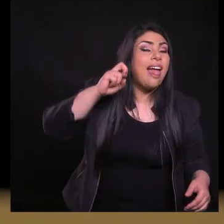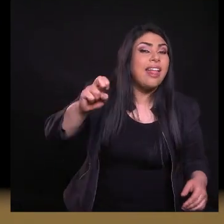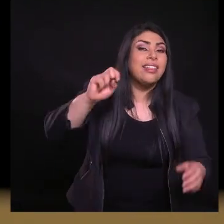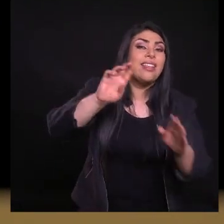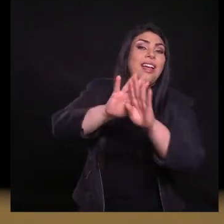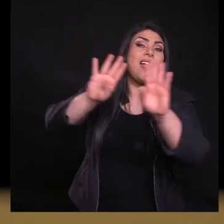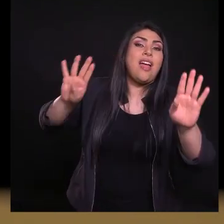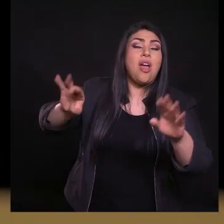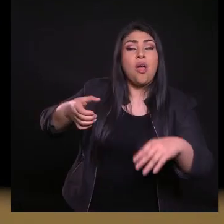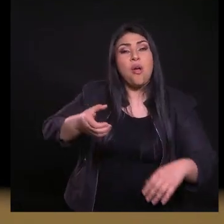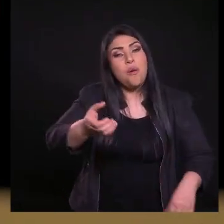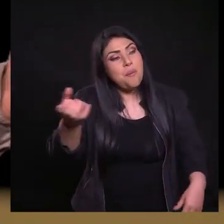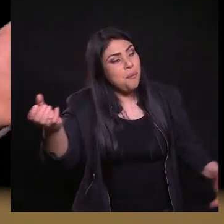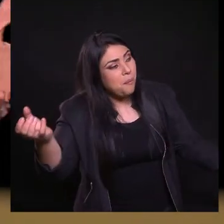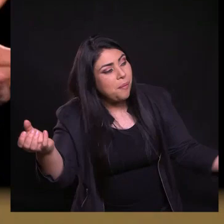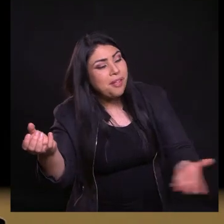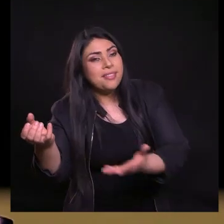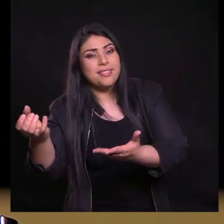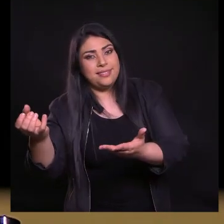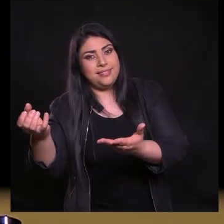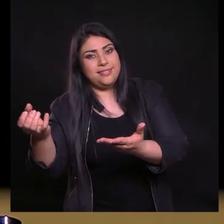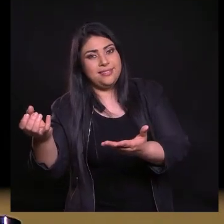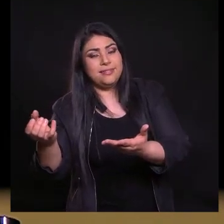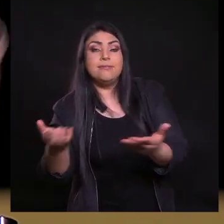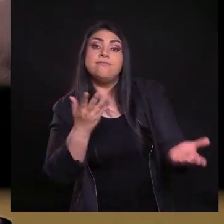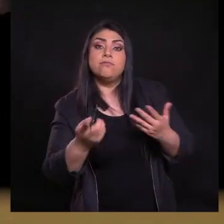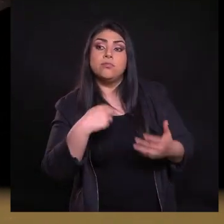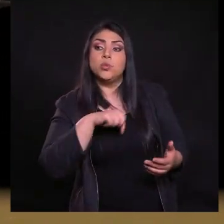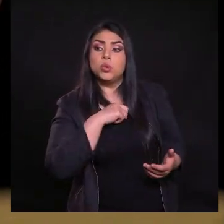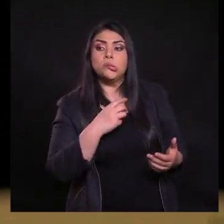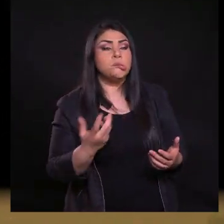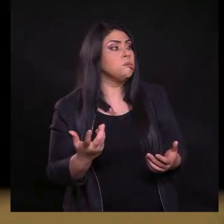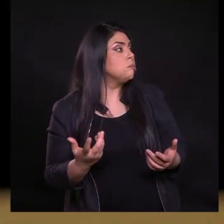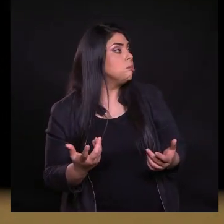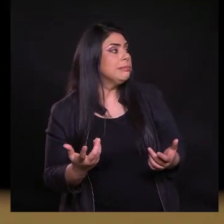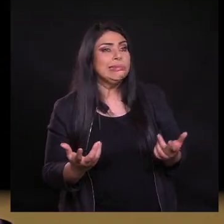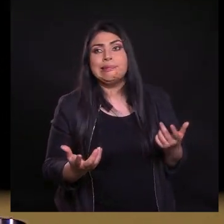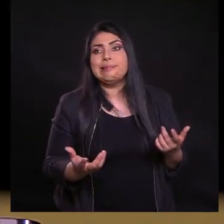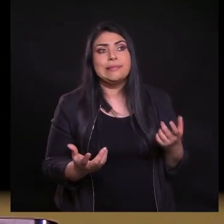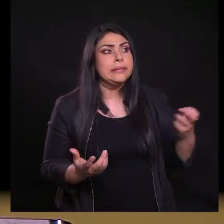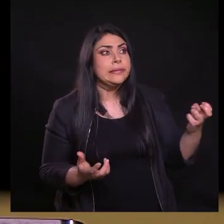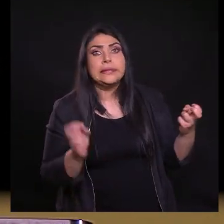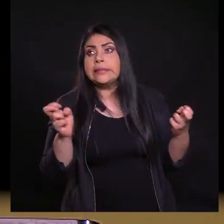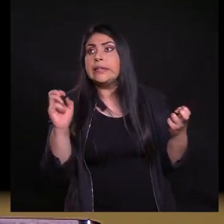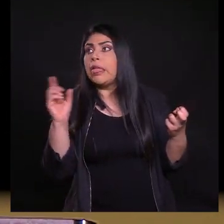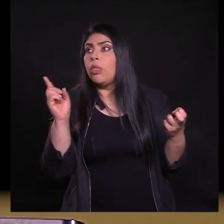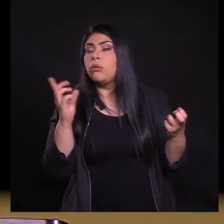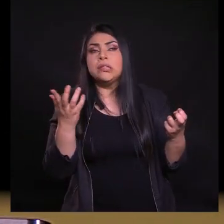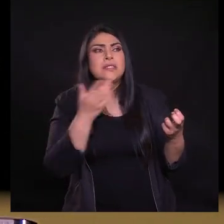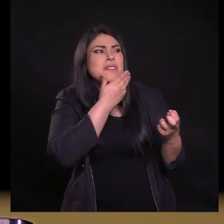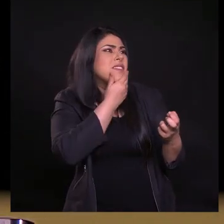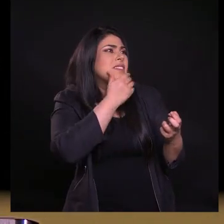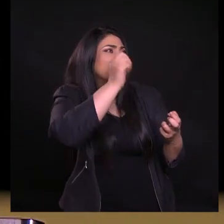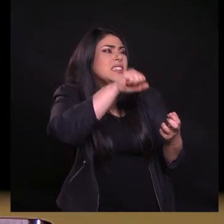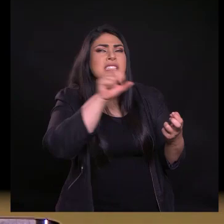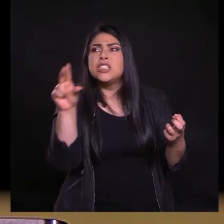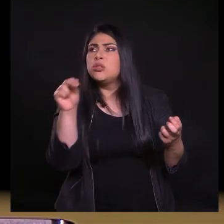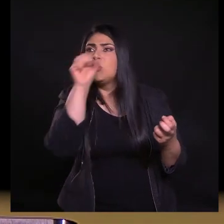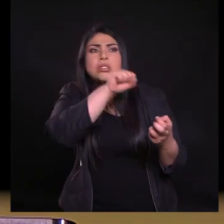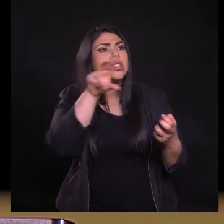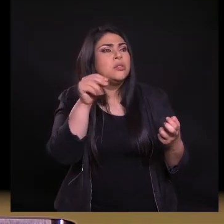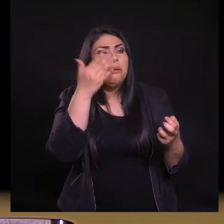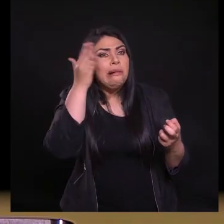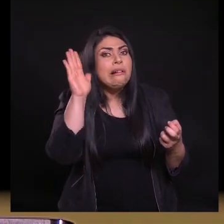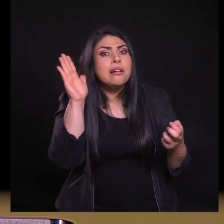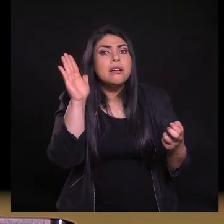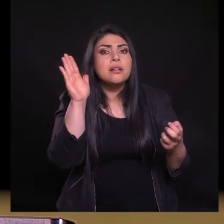dime si no es cierto que cuando estamos en medio de tomar una decisión decimos por qué puerta dentro por qué puerta adentro qué puerta digo sí qué puerta digo no no te preocupes